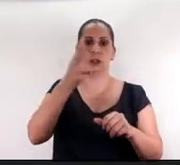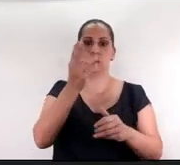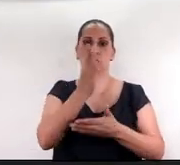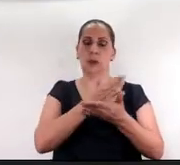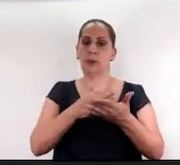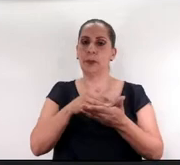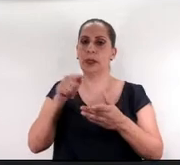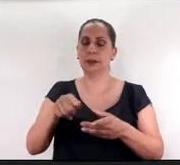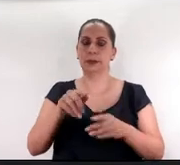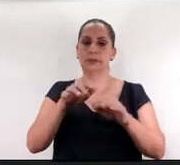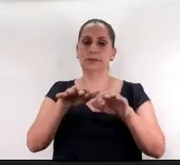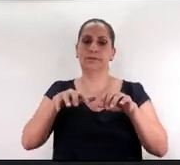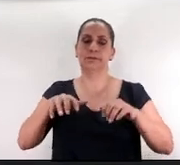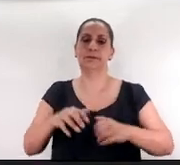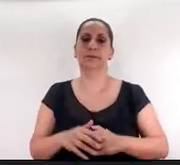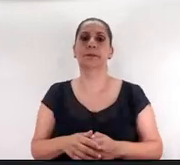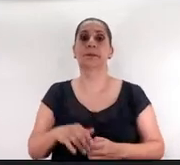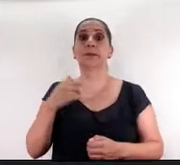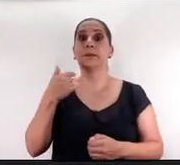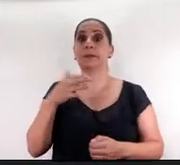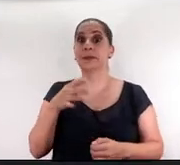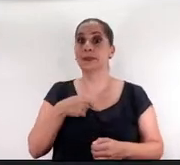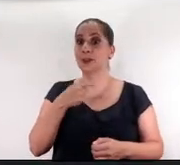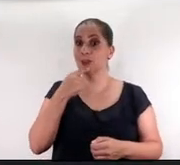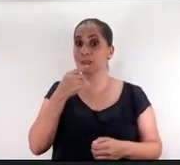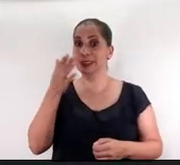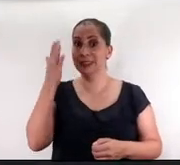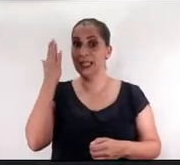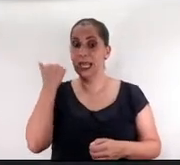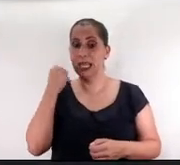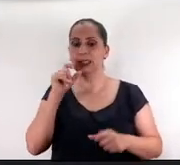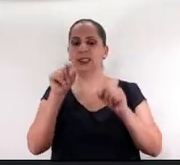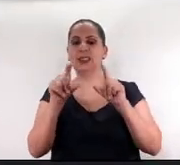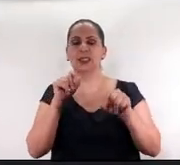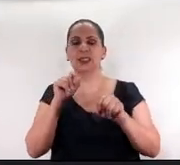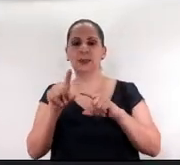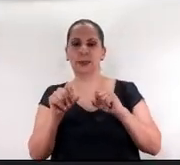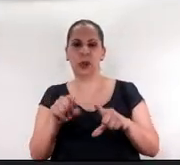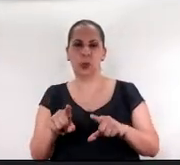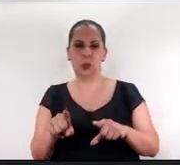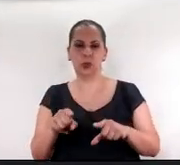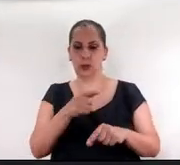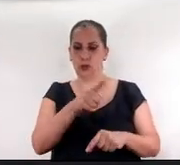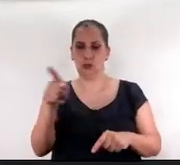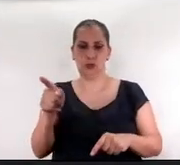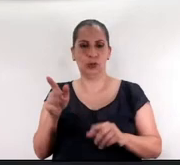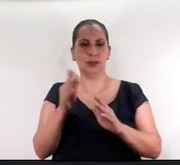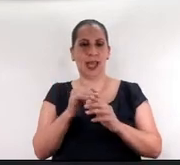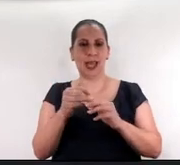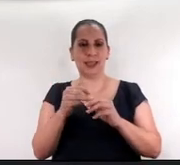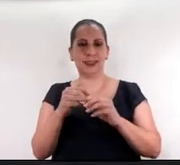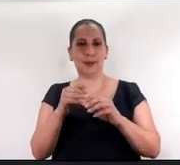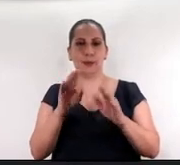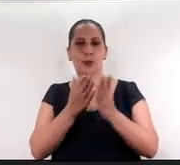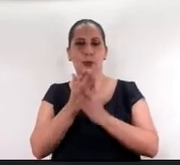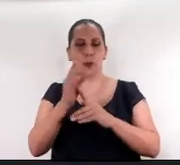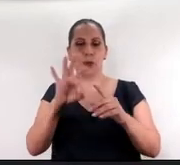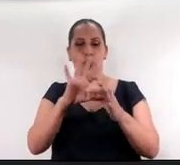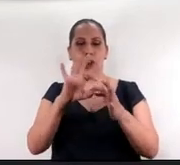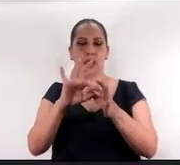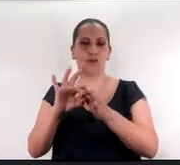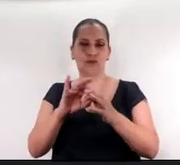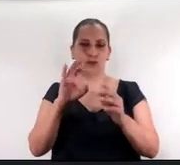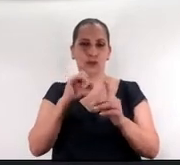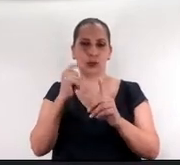segunda parte de este foro. Como bien les comentaba, es la parte de preguntas que nos han hecho ustedes mediante las redes sociales. Y para